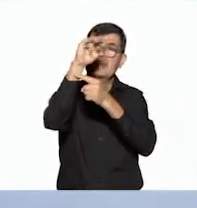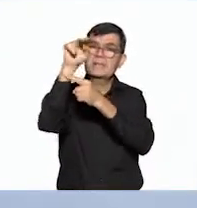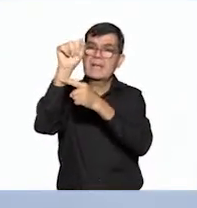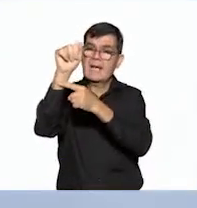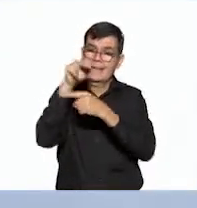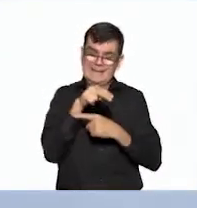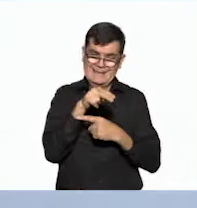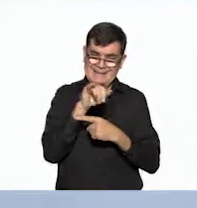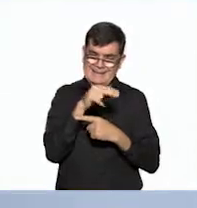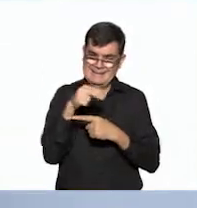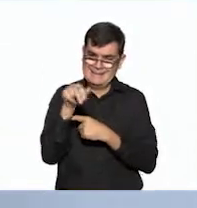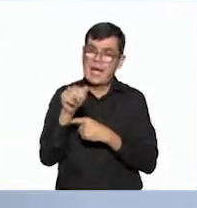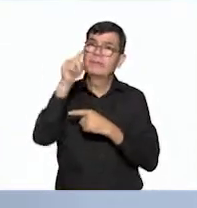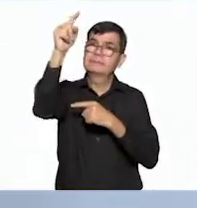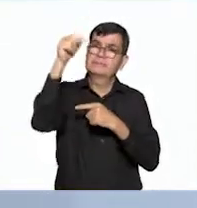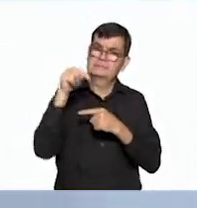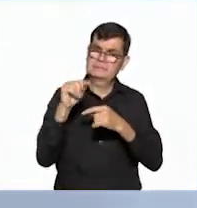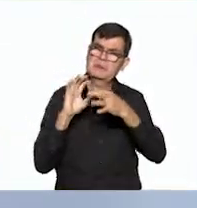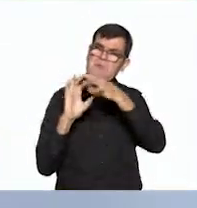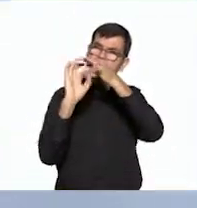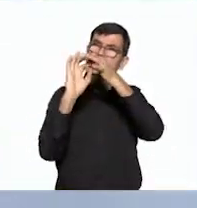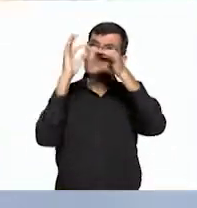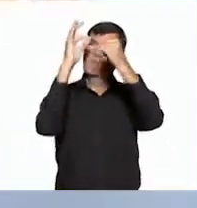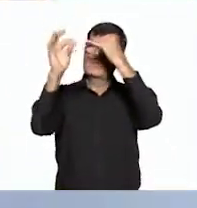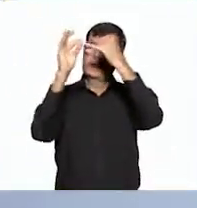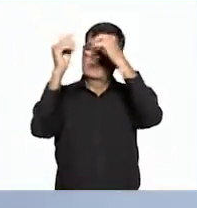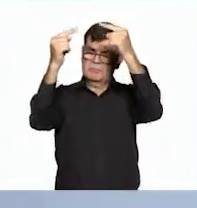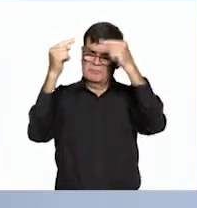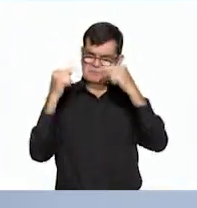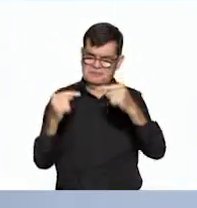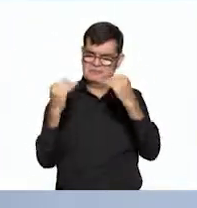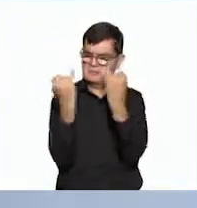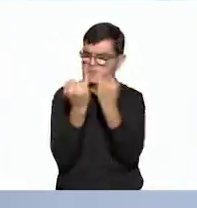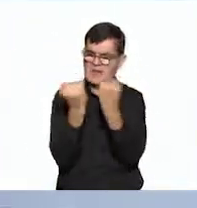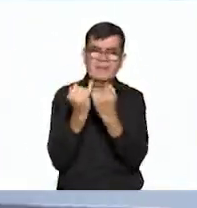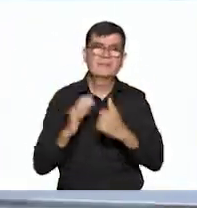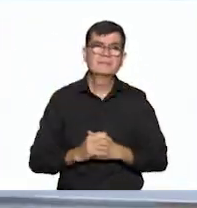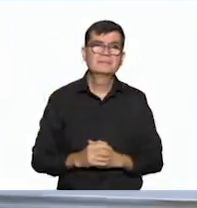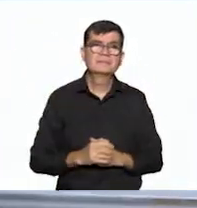con niña. ¡Perfecto! Lo vamos a unir.